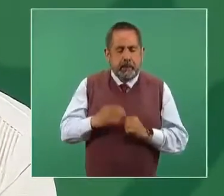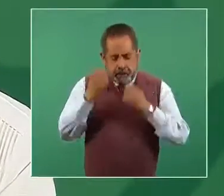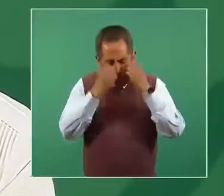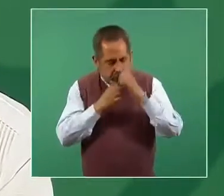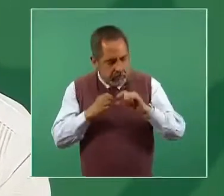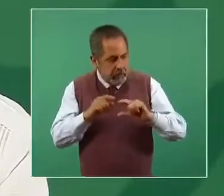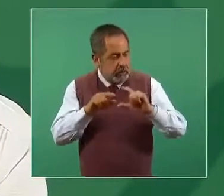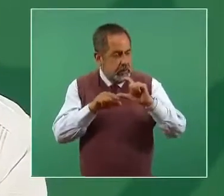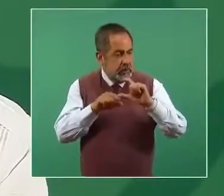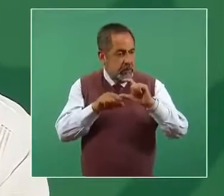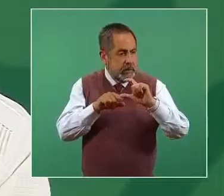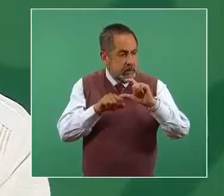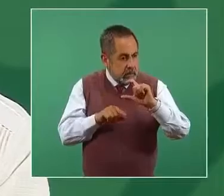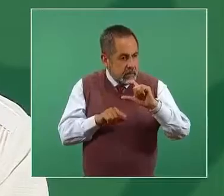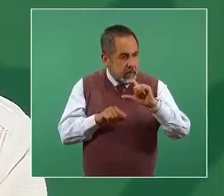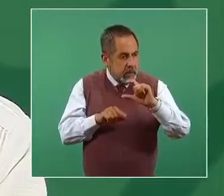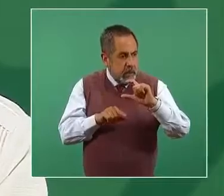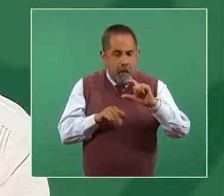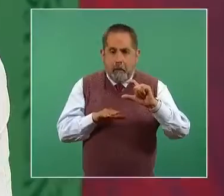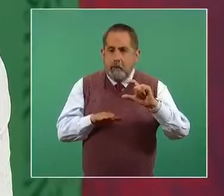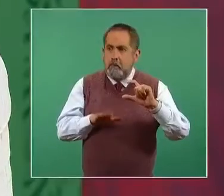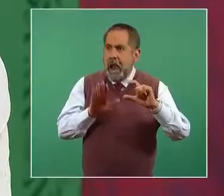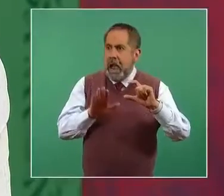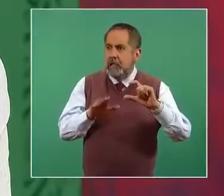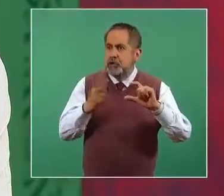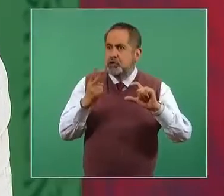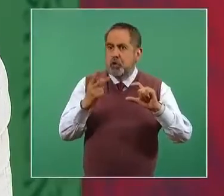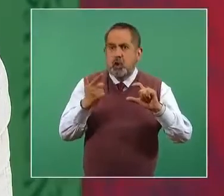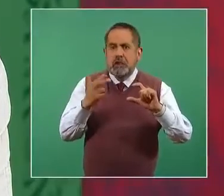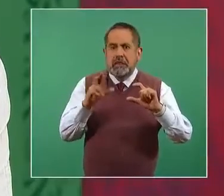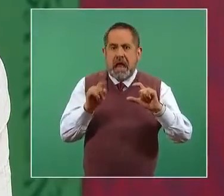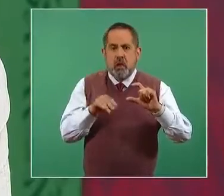2 grados centígrados más allá de la temperatura